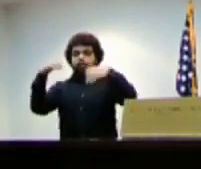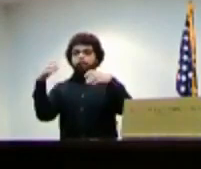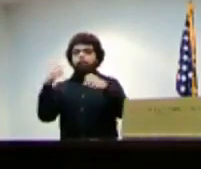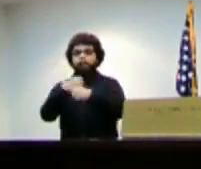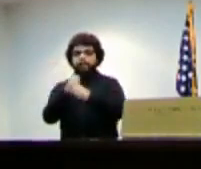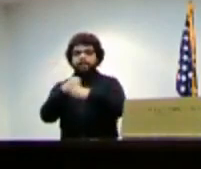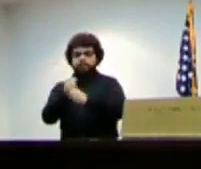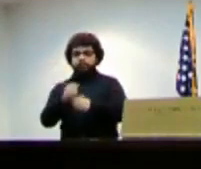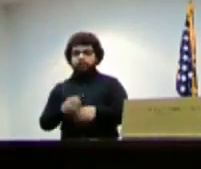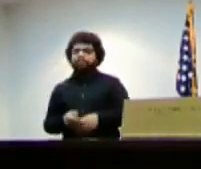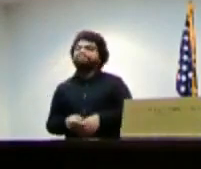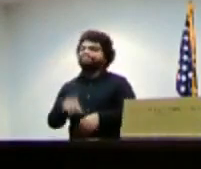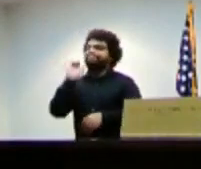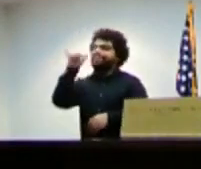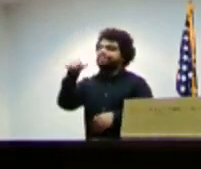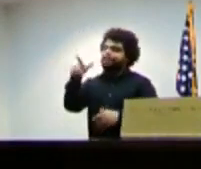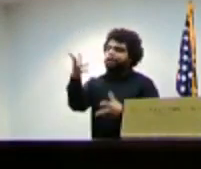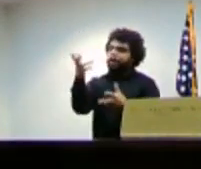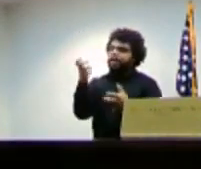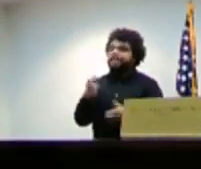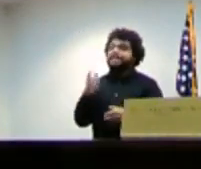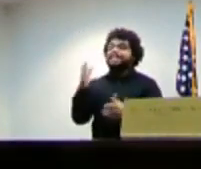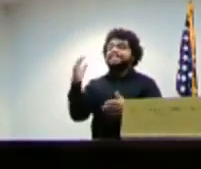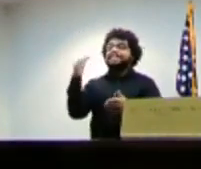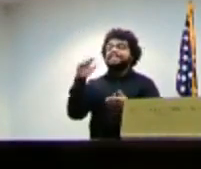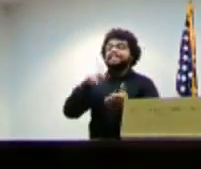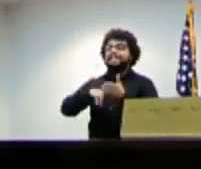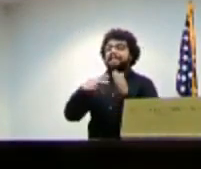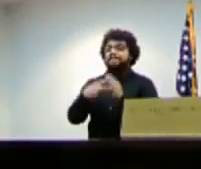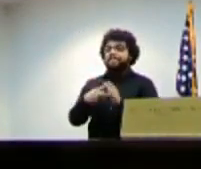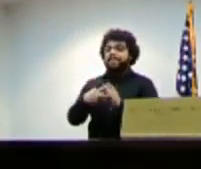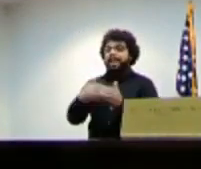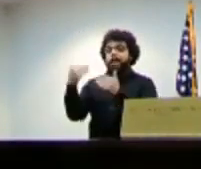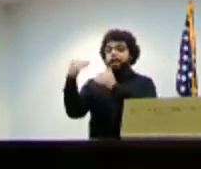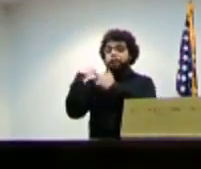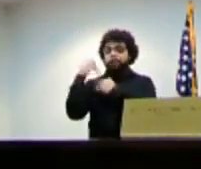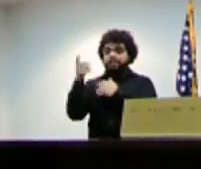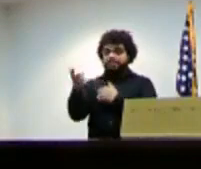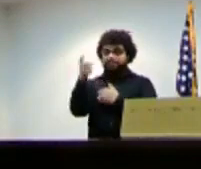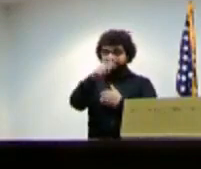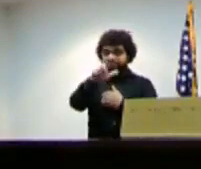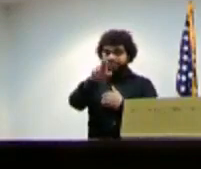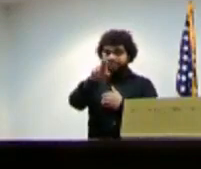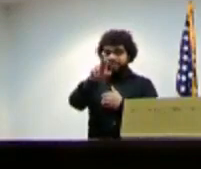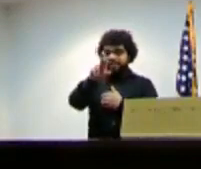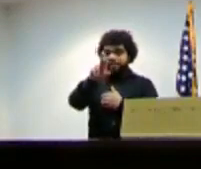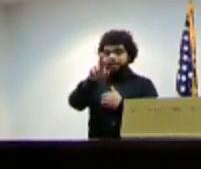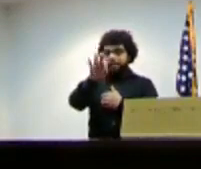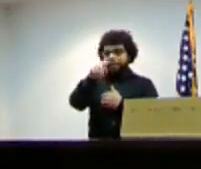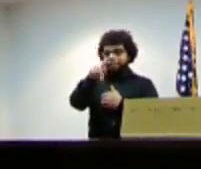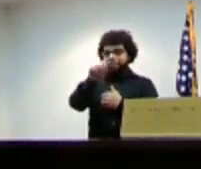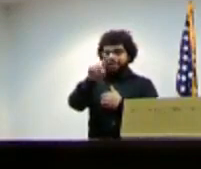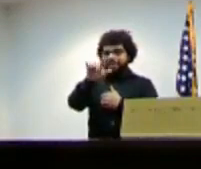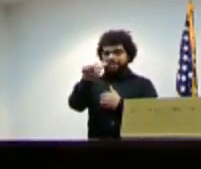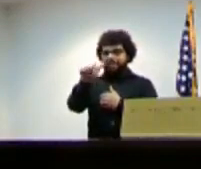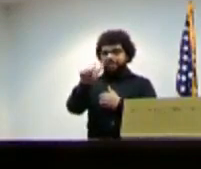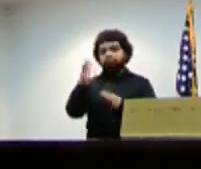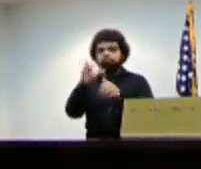que quiero que diga. O sea, que esa responsabilidad recae sobre el caballero que usted acaba de mencionar. Obviamente con la asistencia de todos los demás.